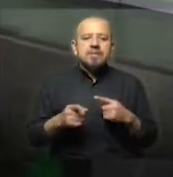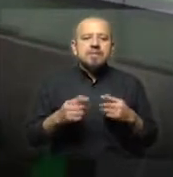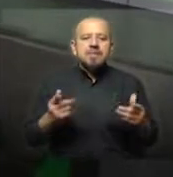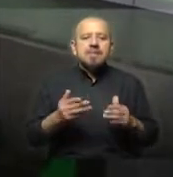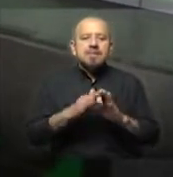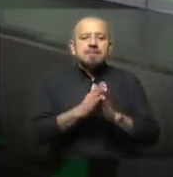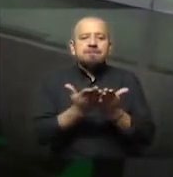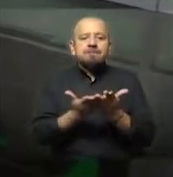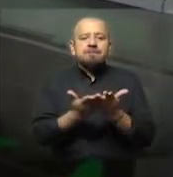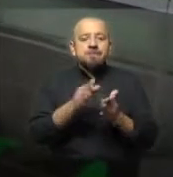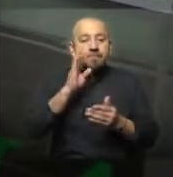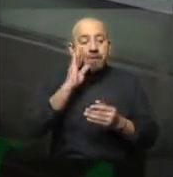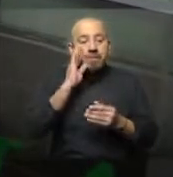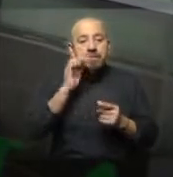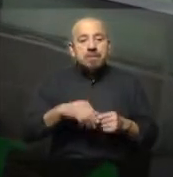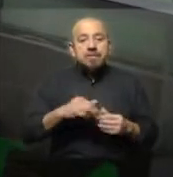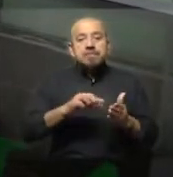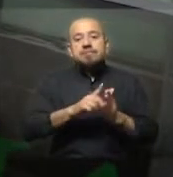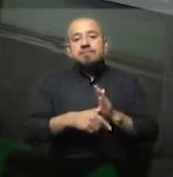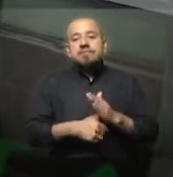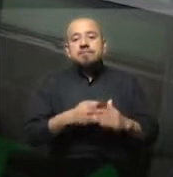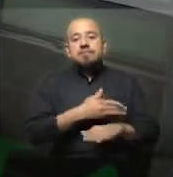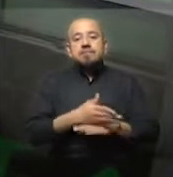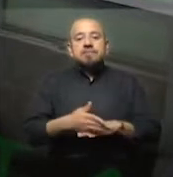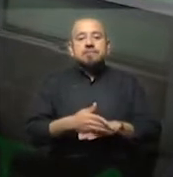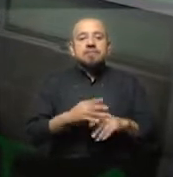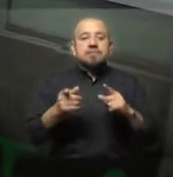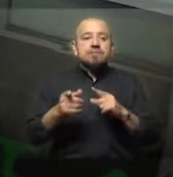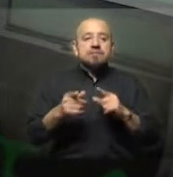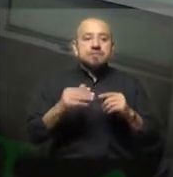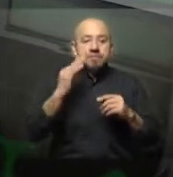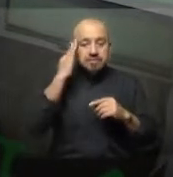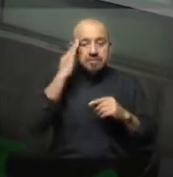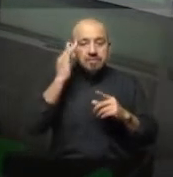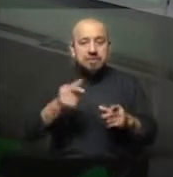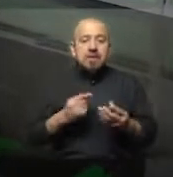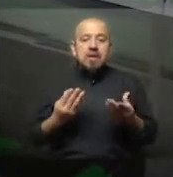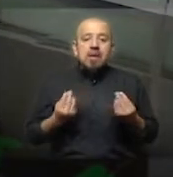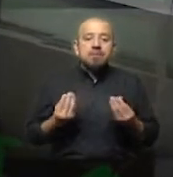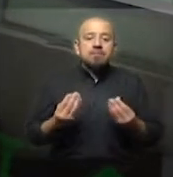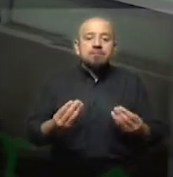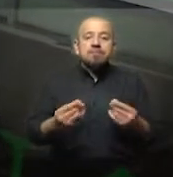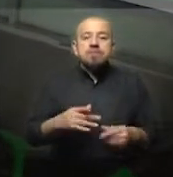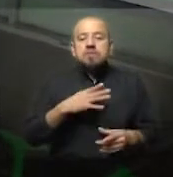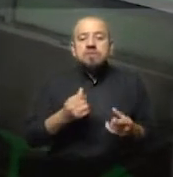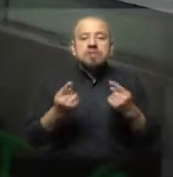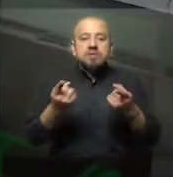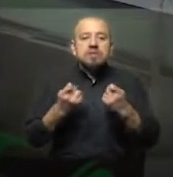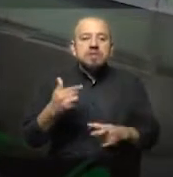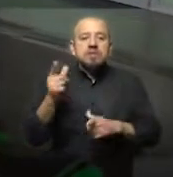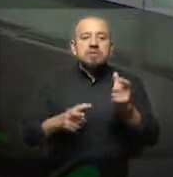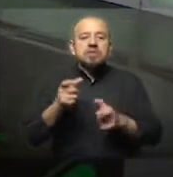salir porque ella se abocó mucho a la democratización de posible conocimiento de las plantas medicinales ella necesitaba que las personas